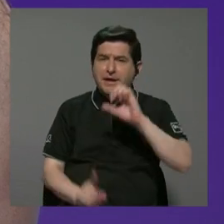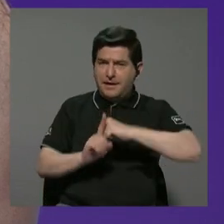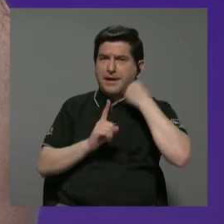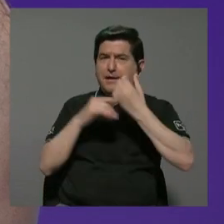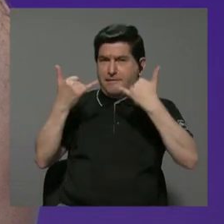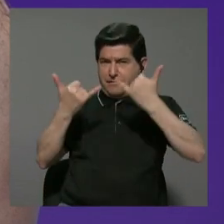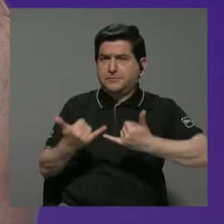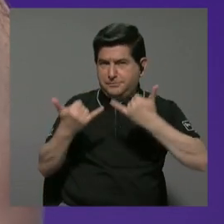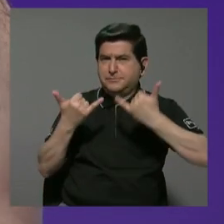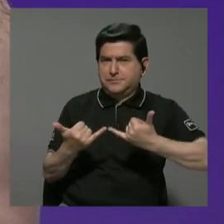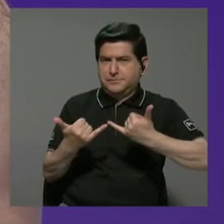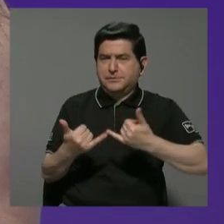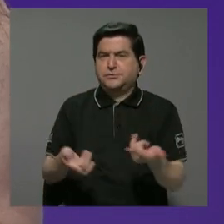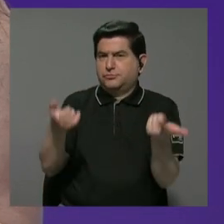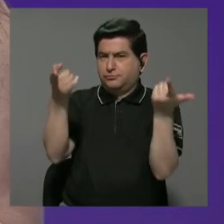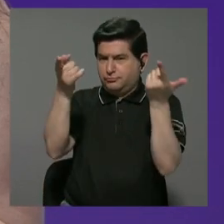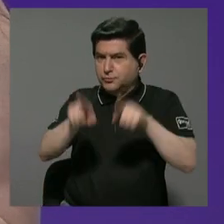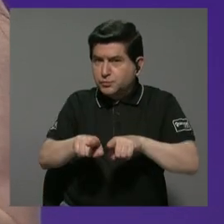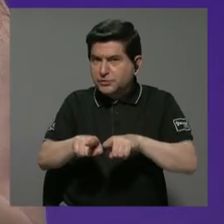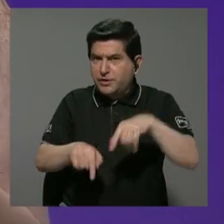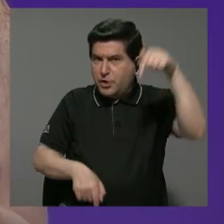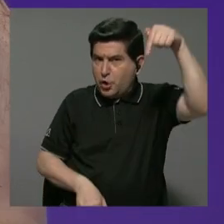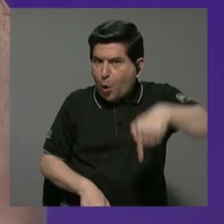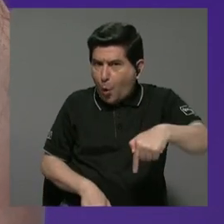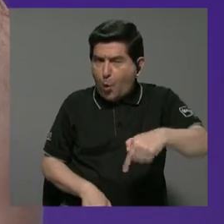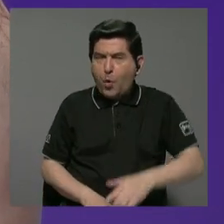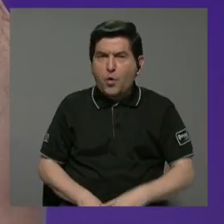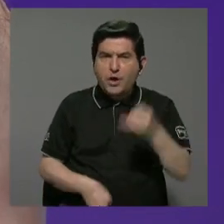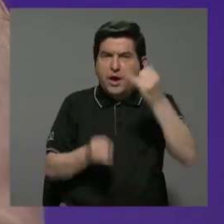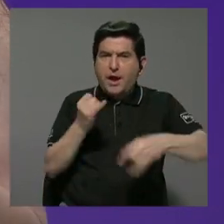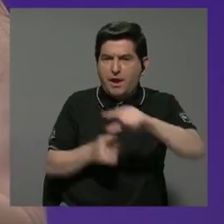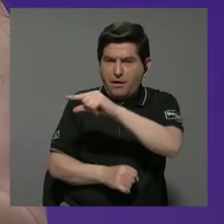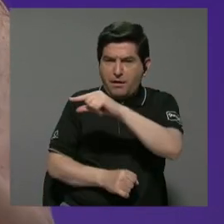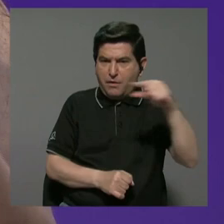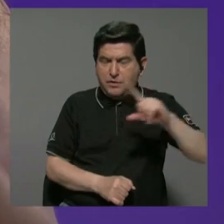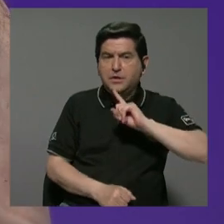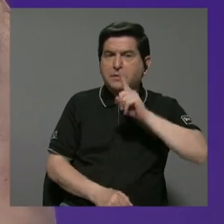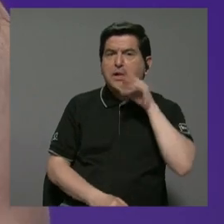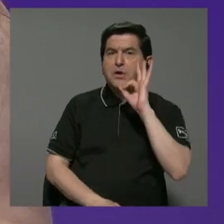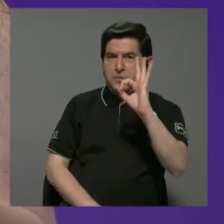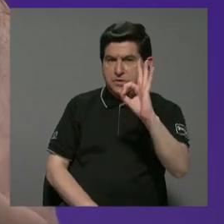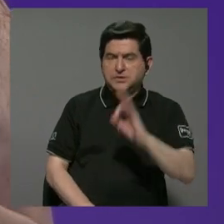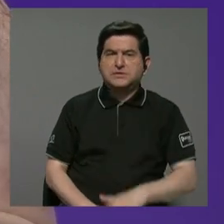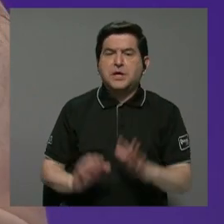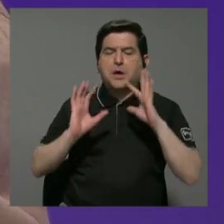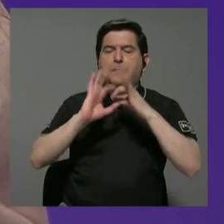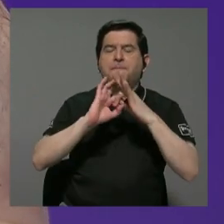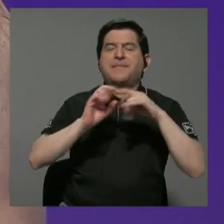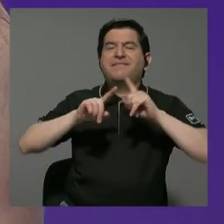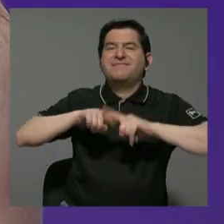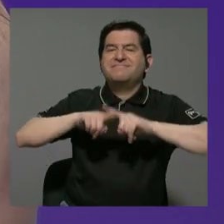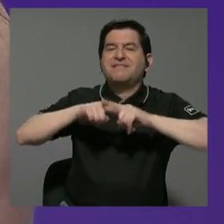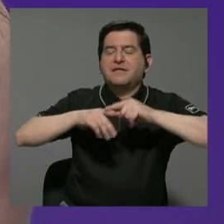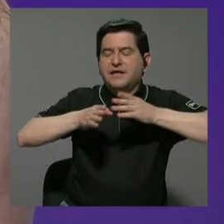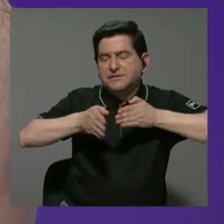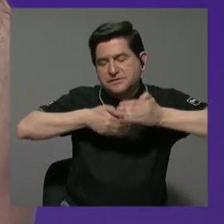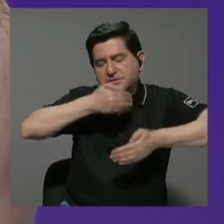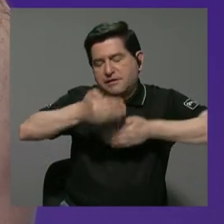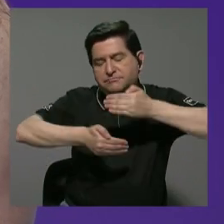coyuntura que lo que está pasando hoy, lo que ha pasado esta última semana, como bien lo decís, se vincula con una tendencia, una